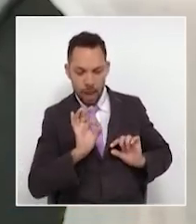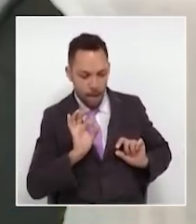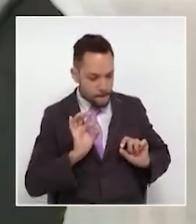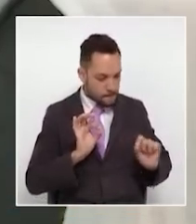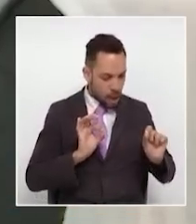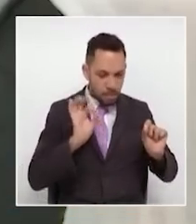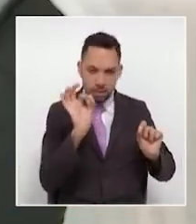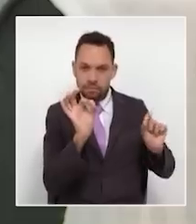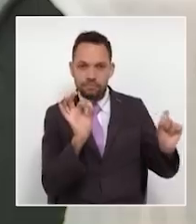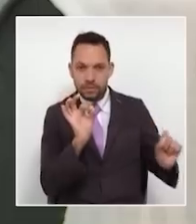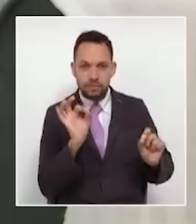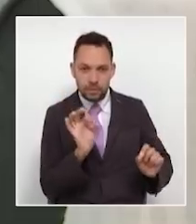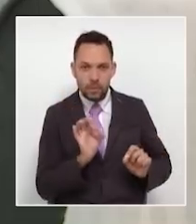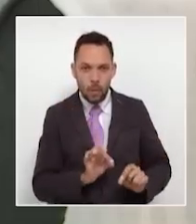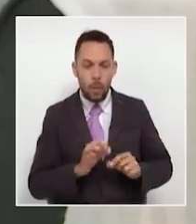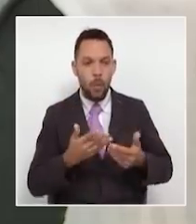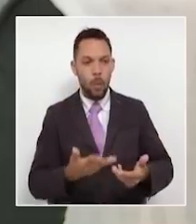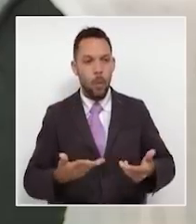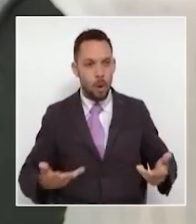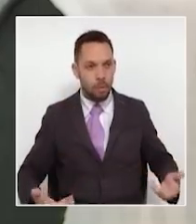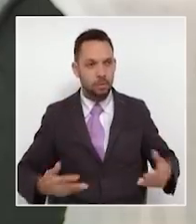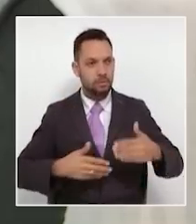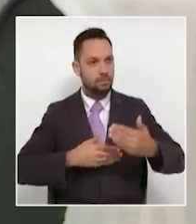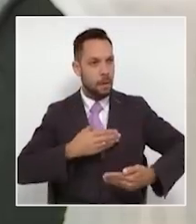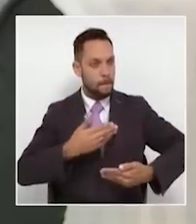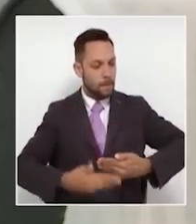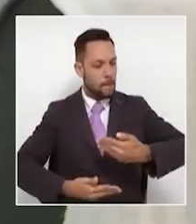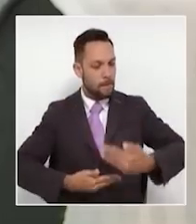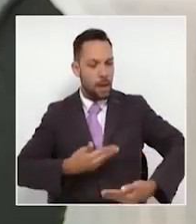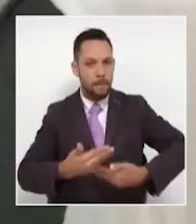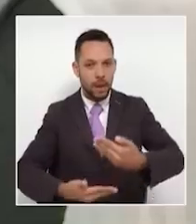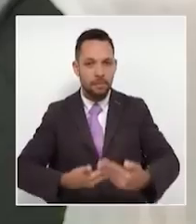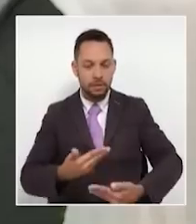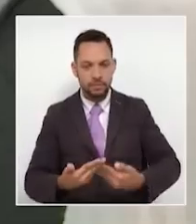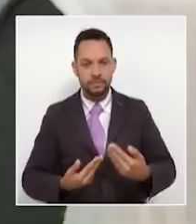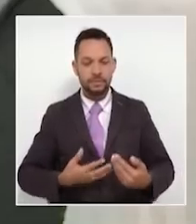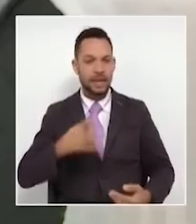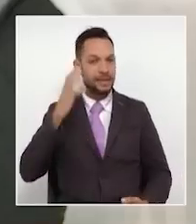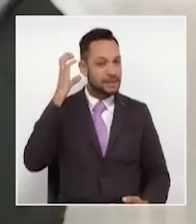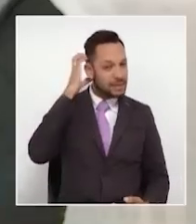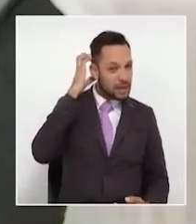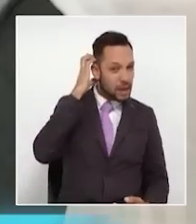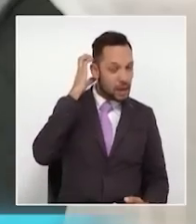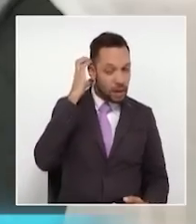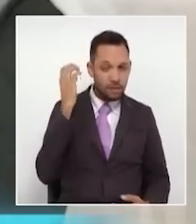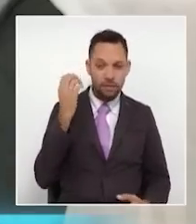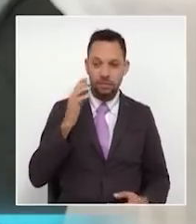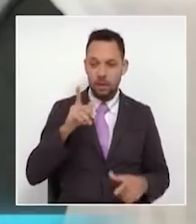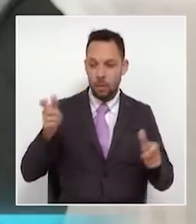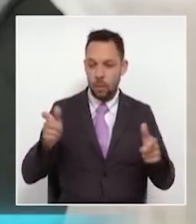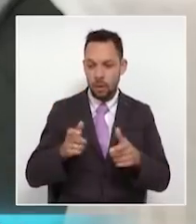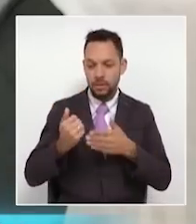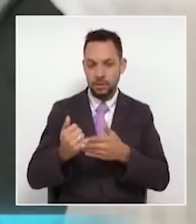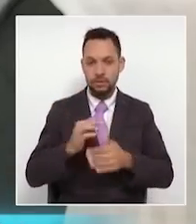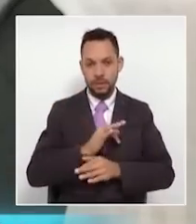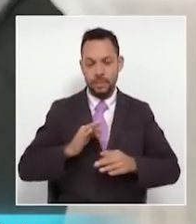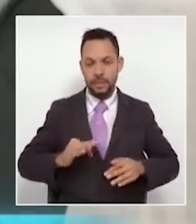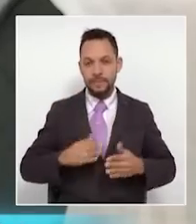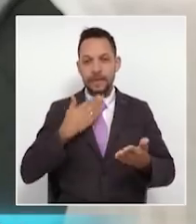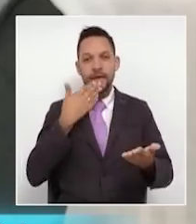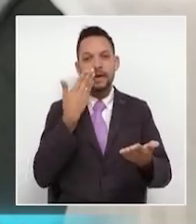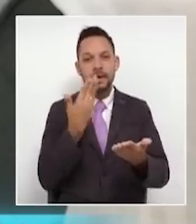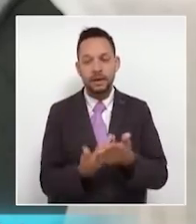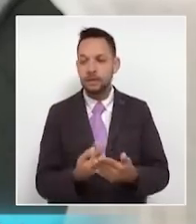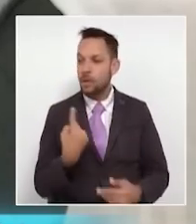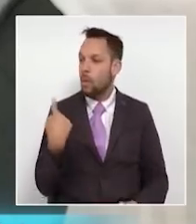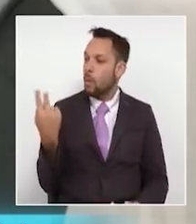ver como muchos de estos procesos de deterioro cerebral se pueden revertir con estas terapias agradecerles a